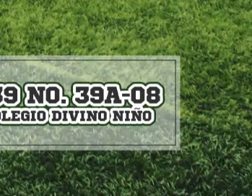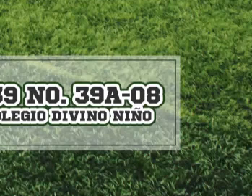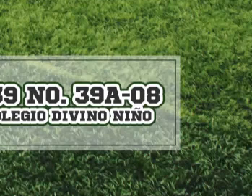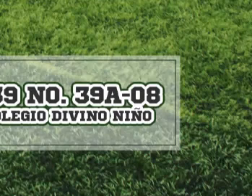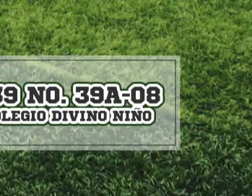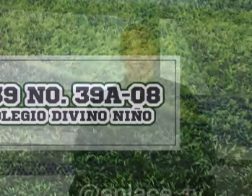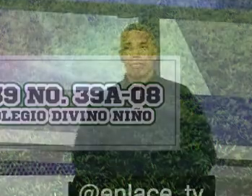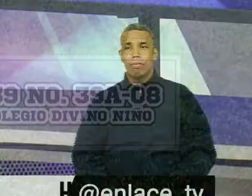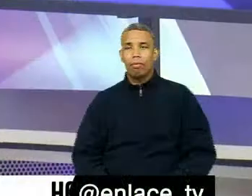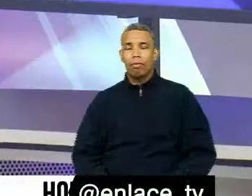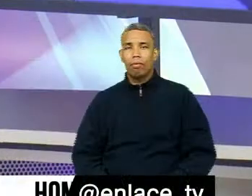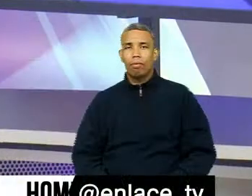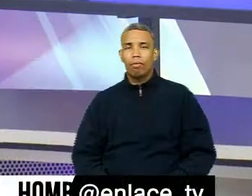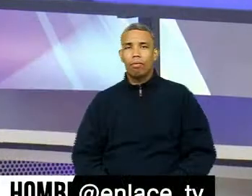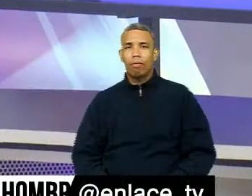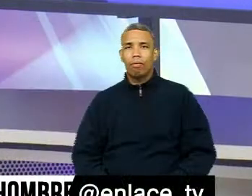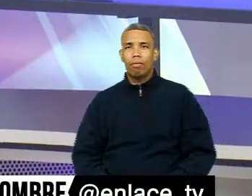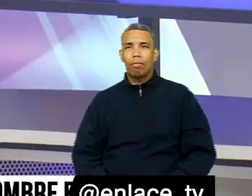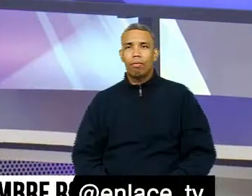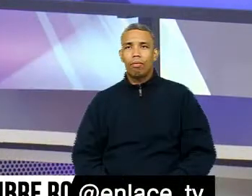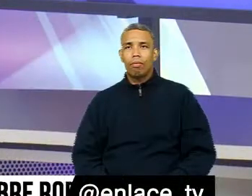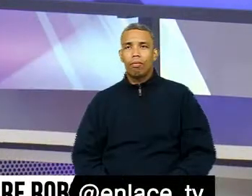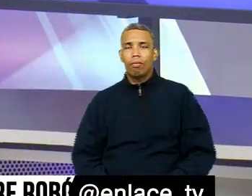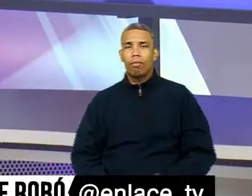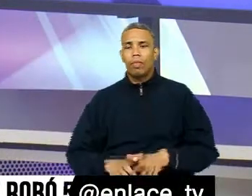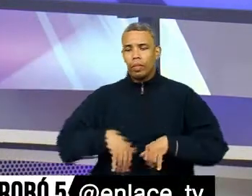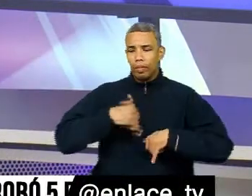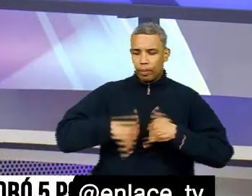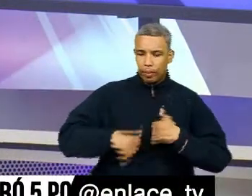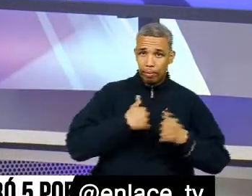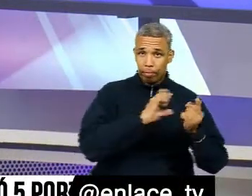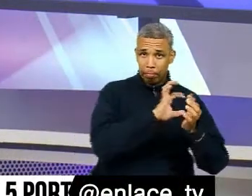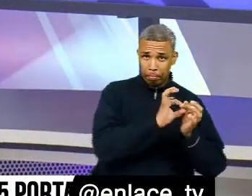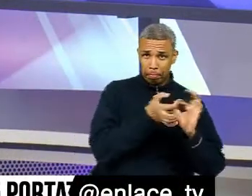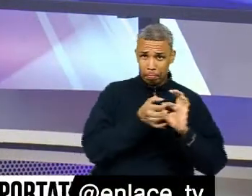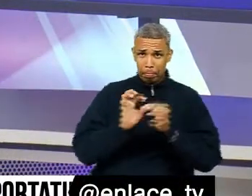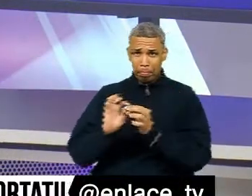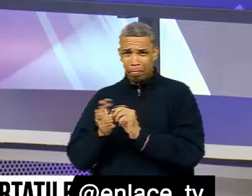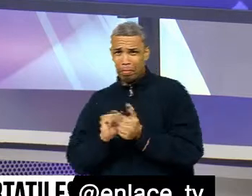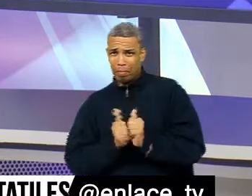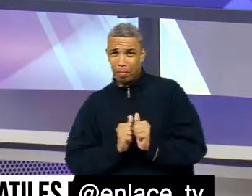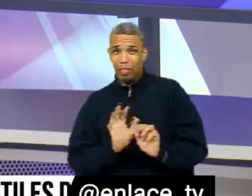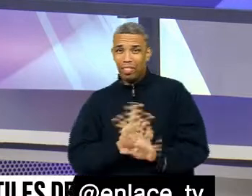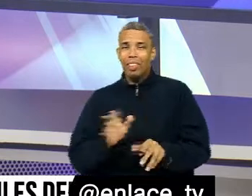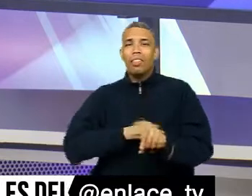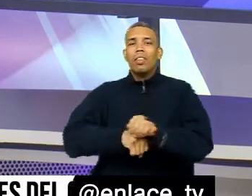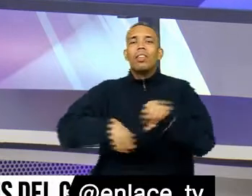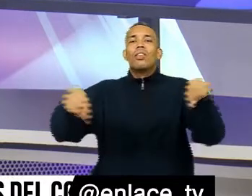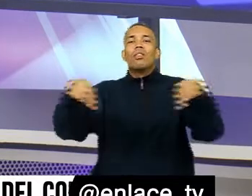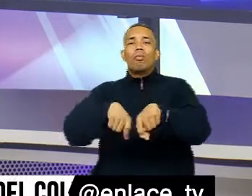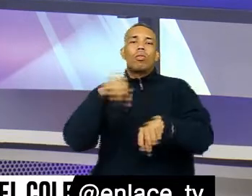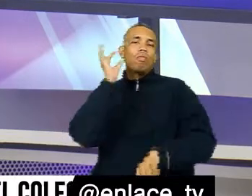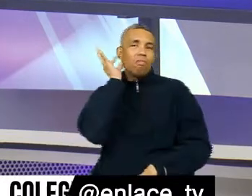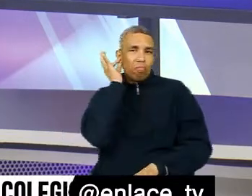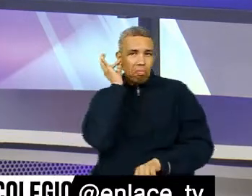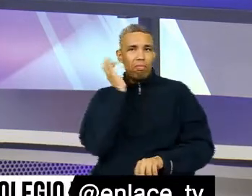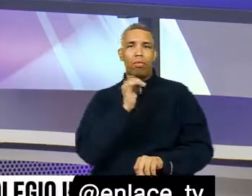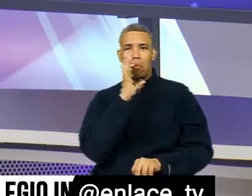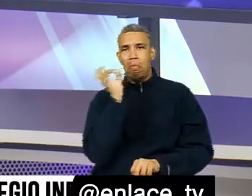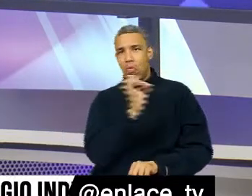Versalles. Las Olimpiadas Municipales dieron inicio en la disciplina de microfútbol femenino y masculino. Los